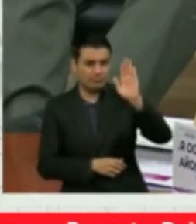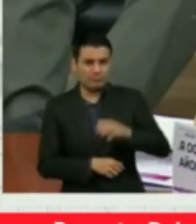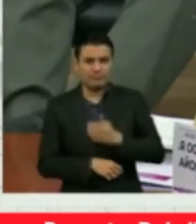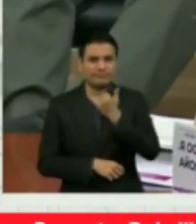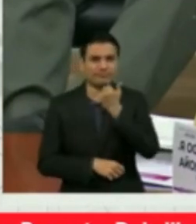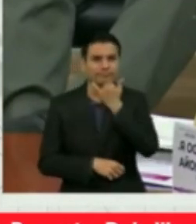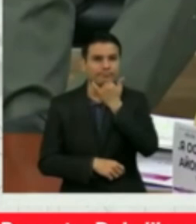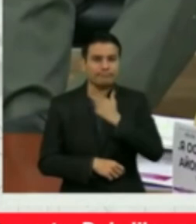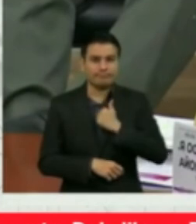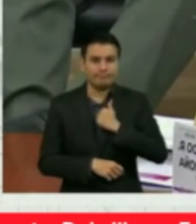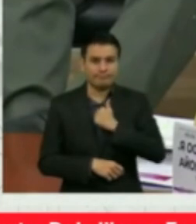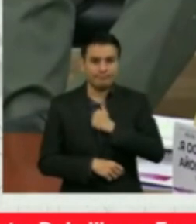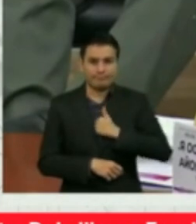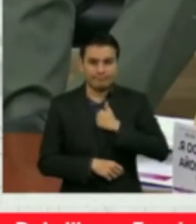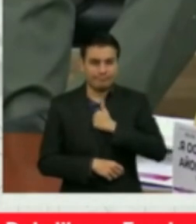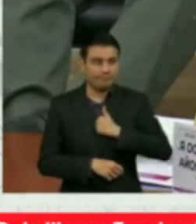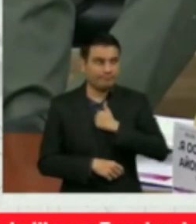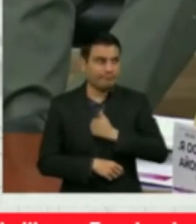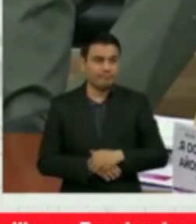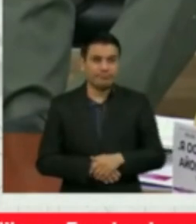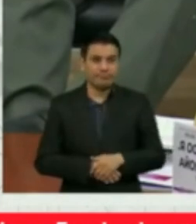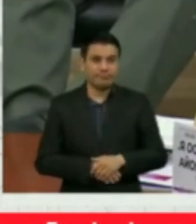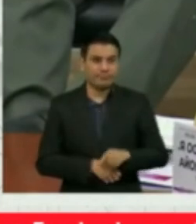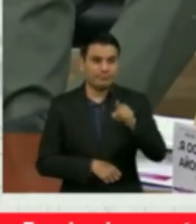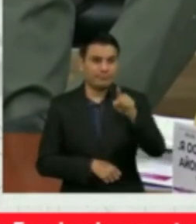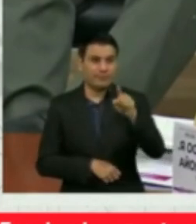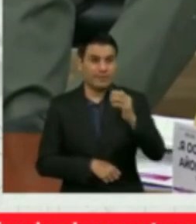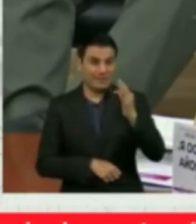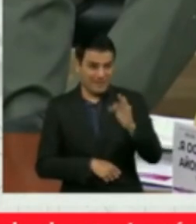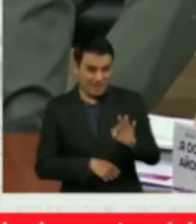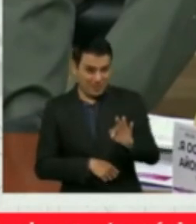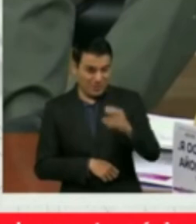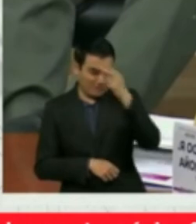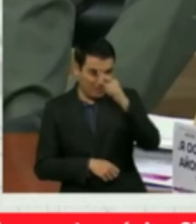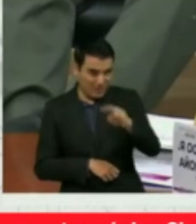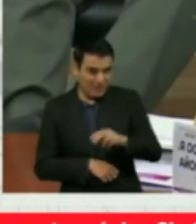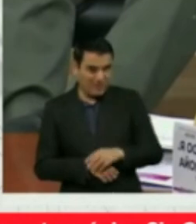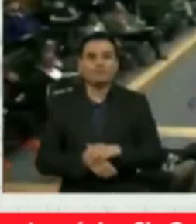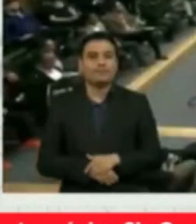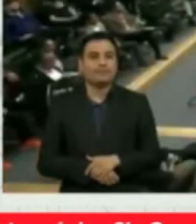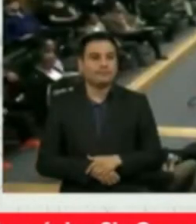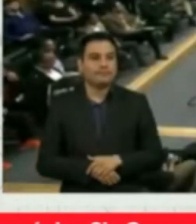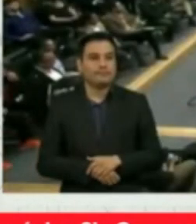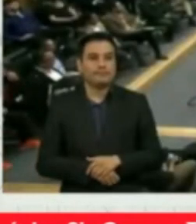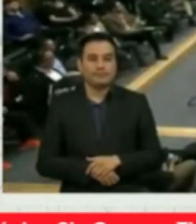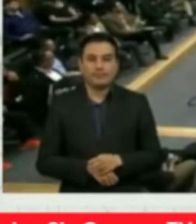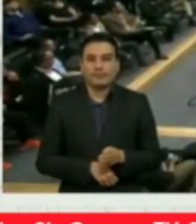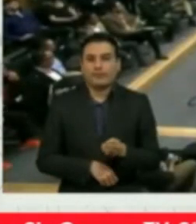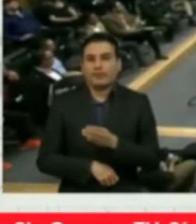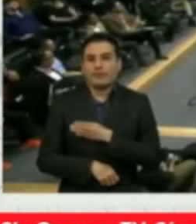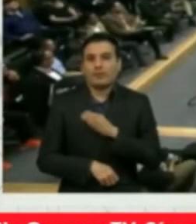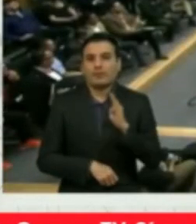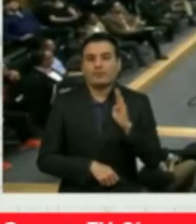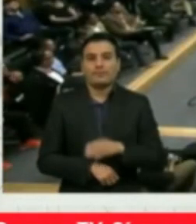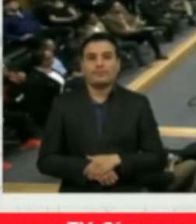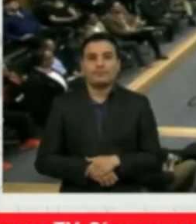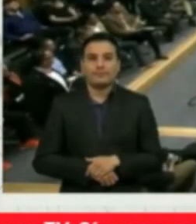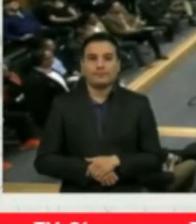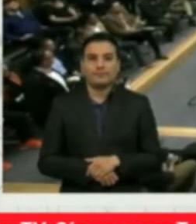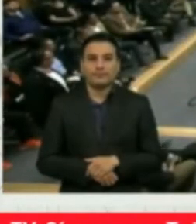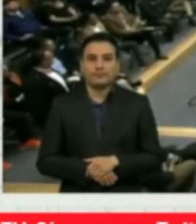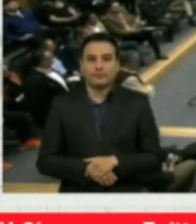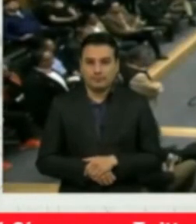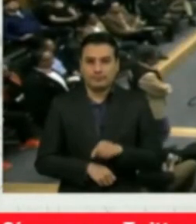lamentable que un traidor a la patria pretende injuri arme aquí impunemente Bueno pues aclaro en el punto que estoy de